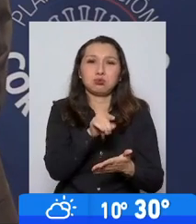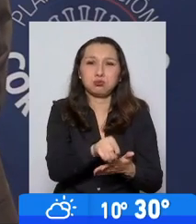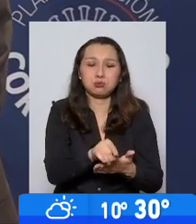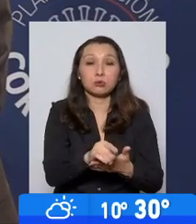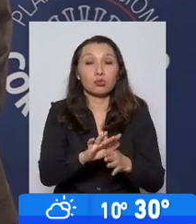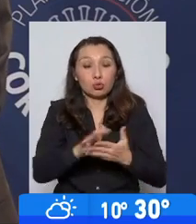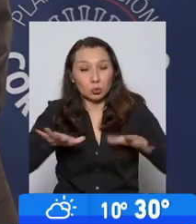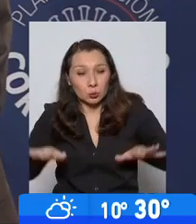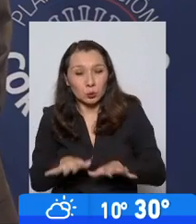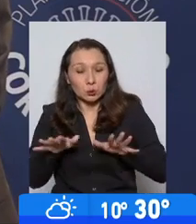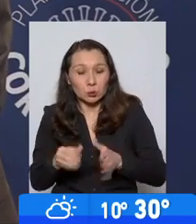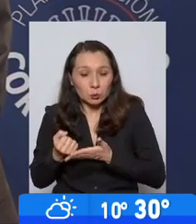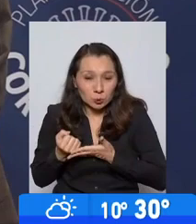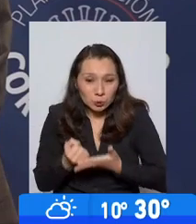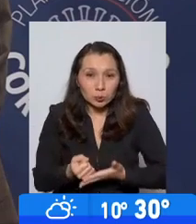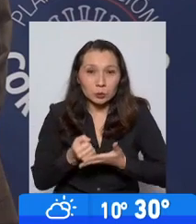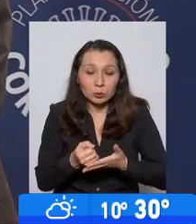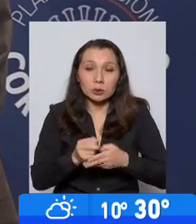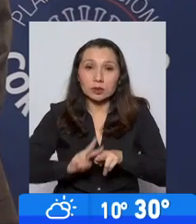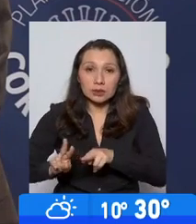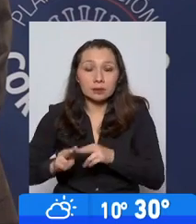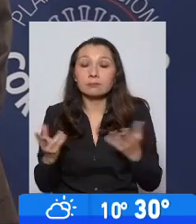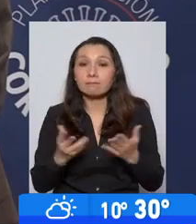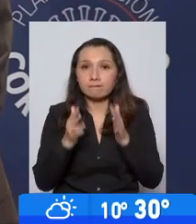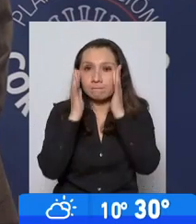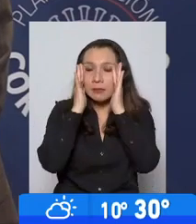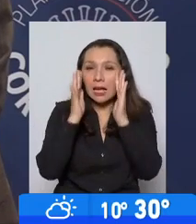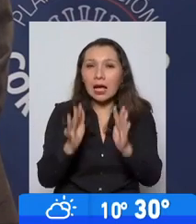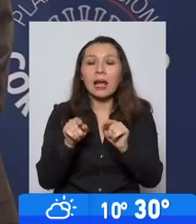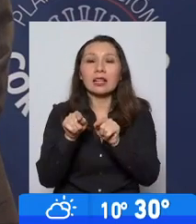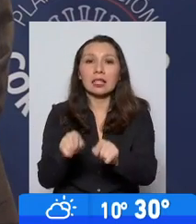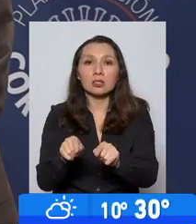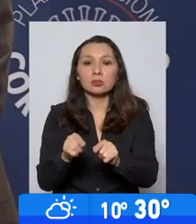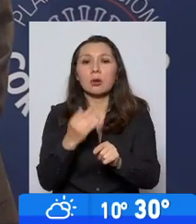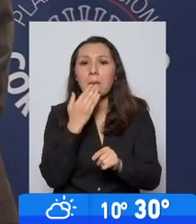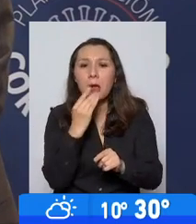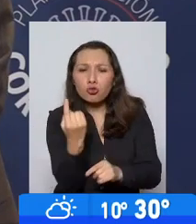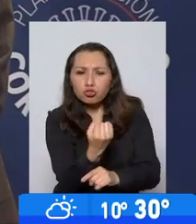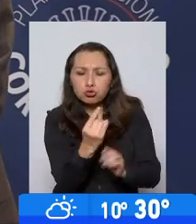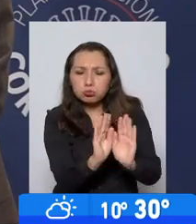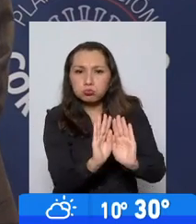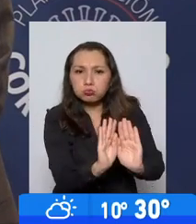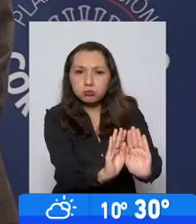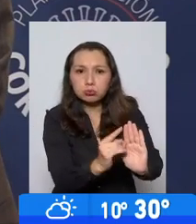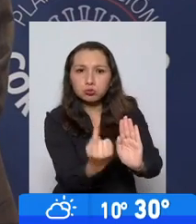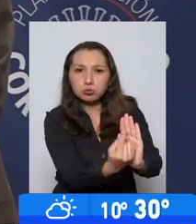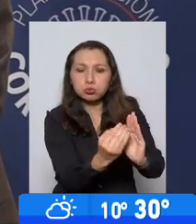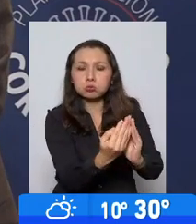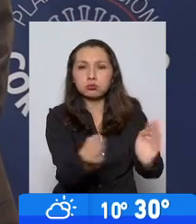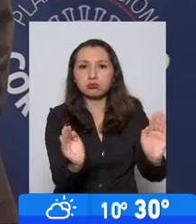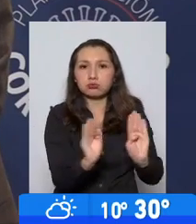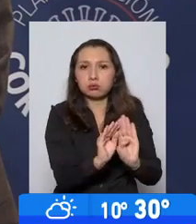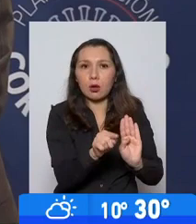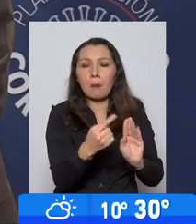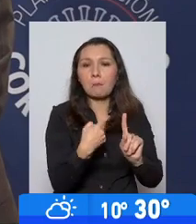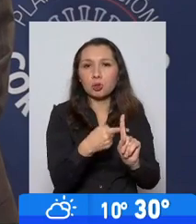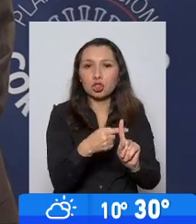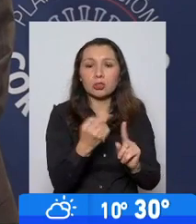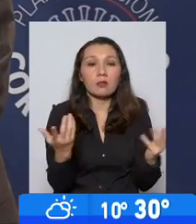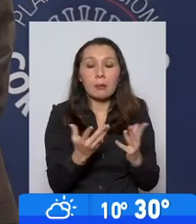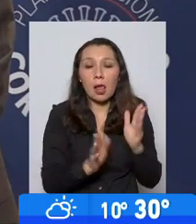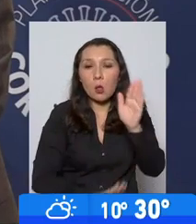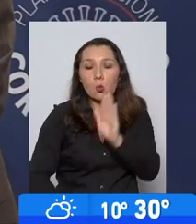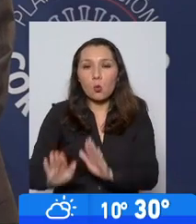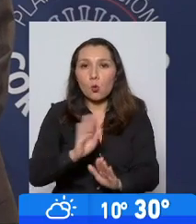el esfuerzo que estamos haciendo está concentrado en aislar los casos positivos para